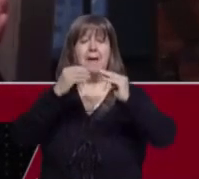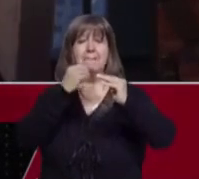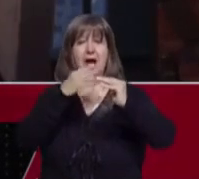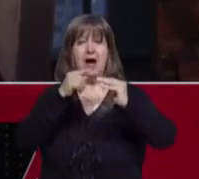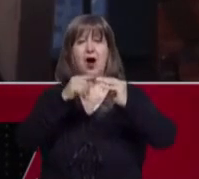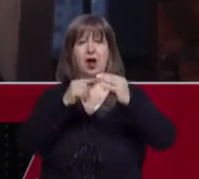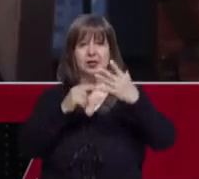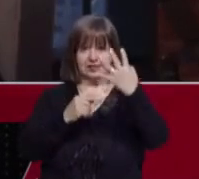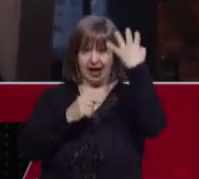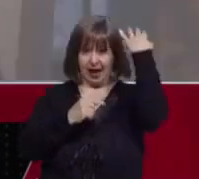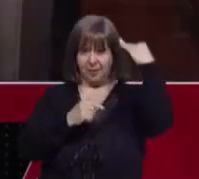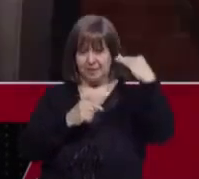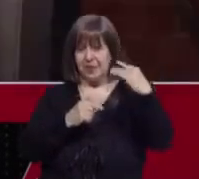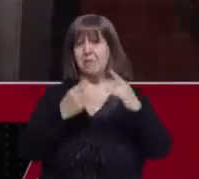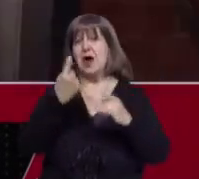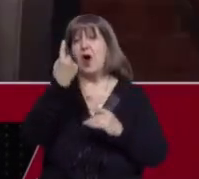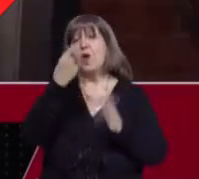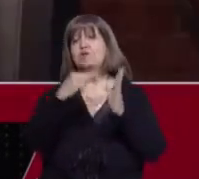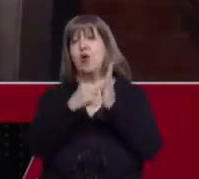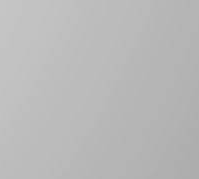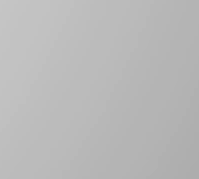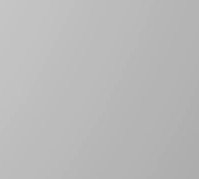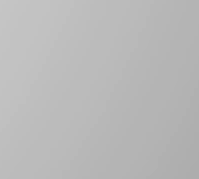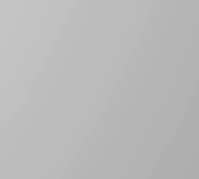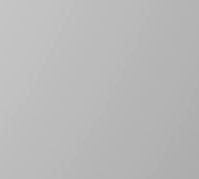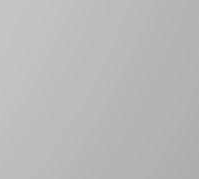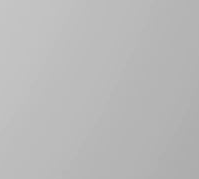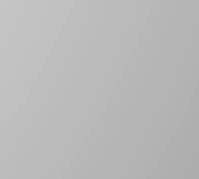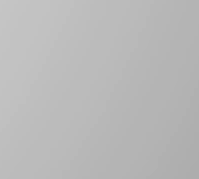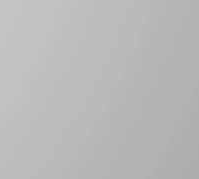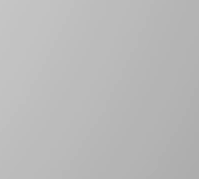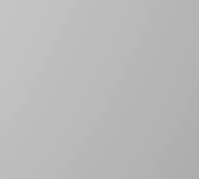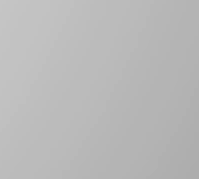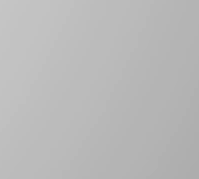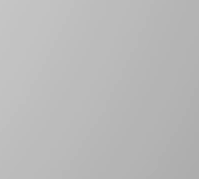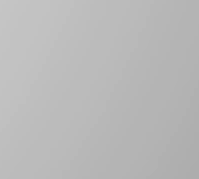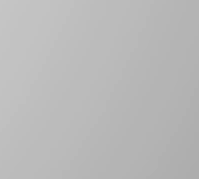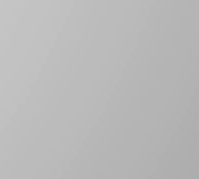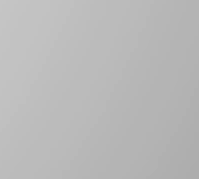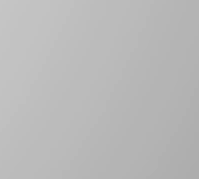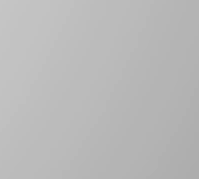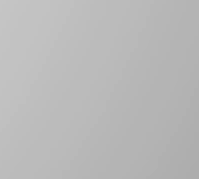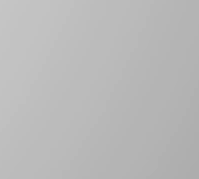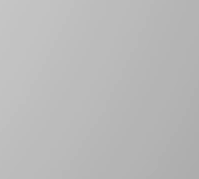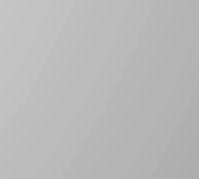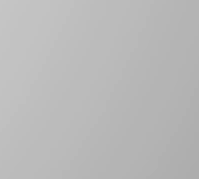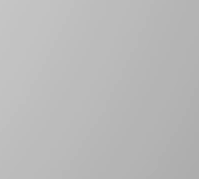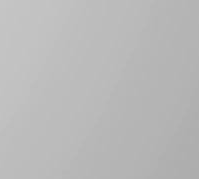Aunque, atención, uno o dos puntos, no más que eso, Sergio. Claro, bueno, sí. ¿Quiénes conocen los más jóvenes? A ver.